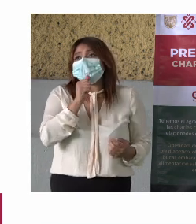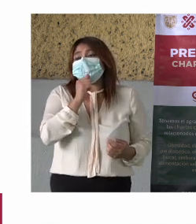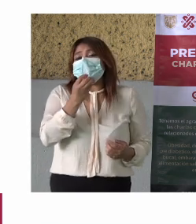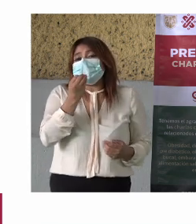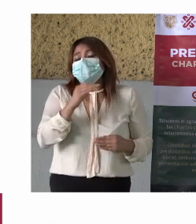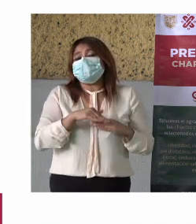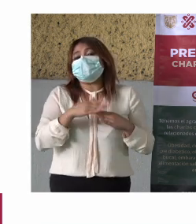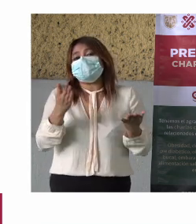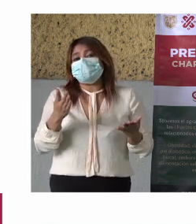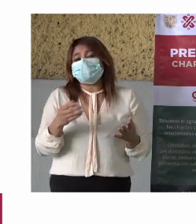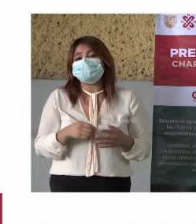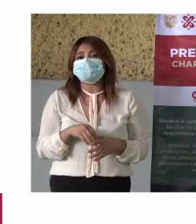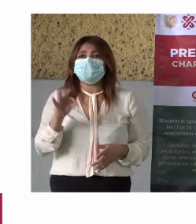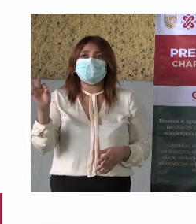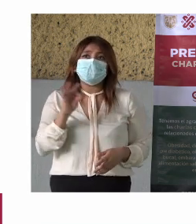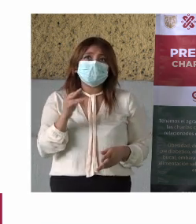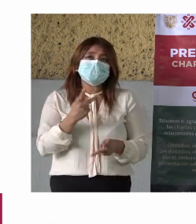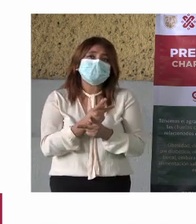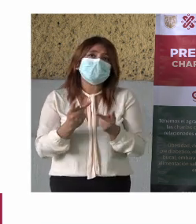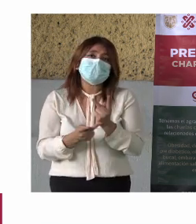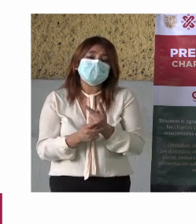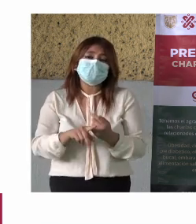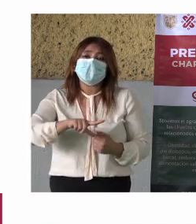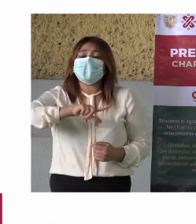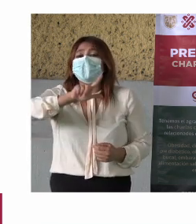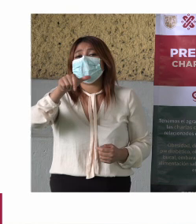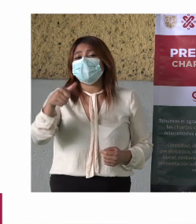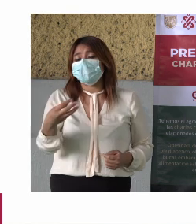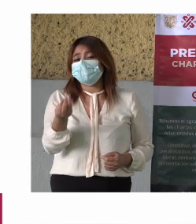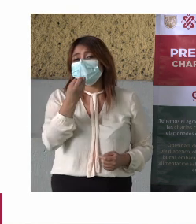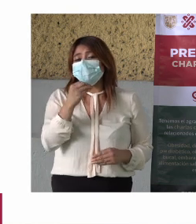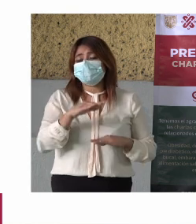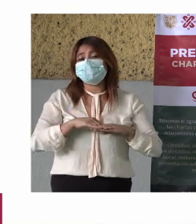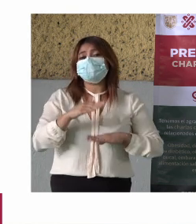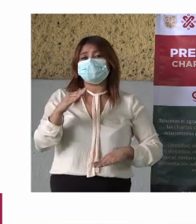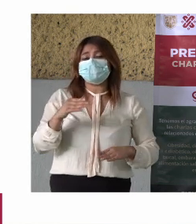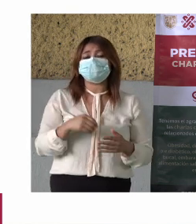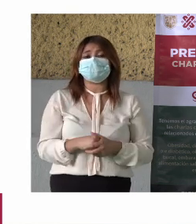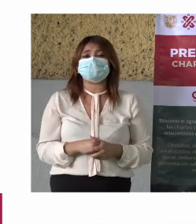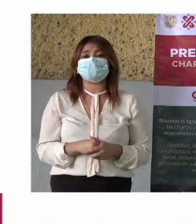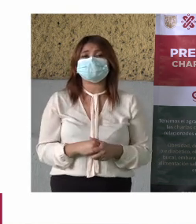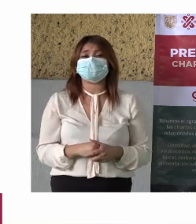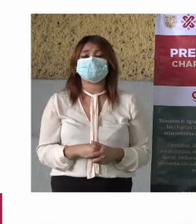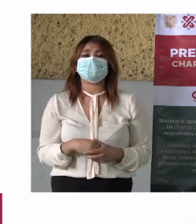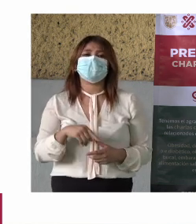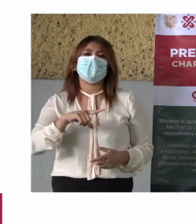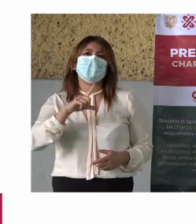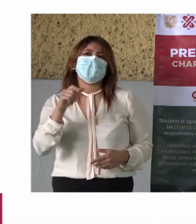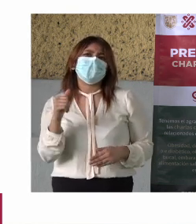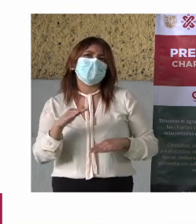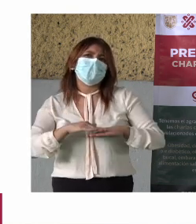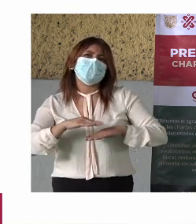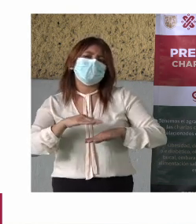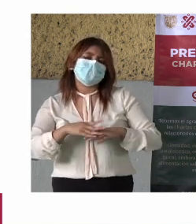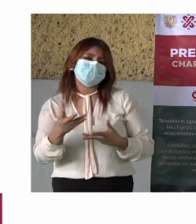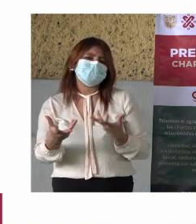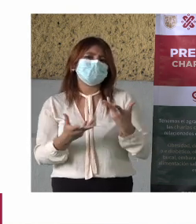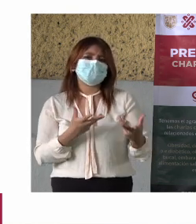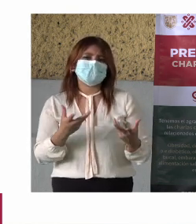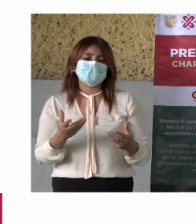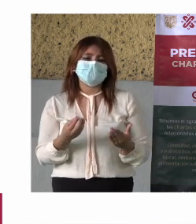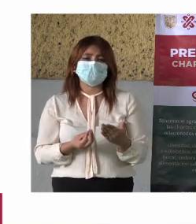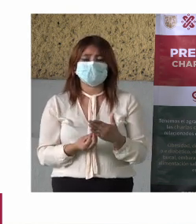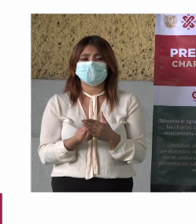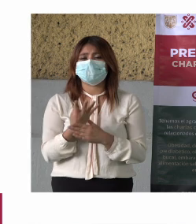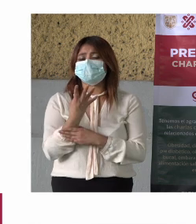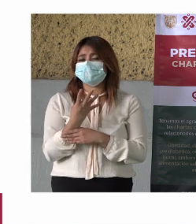preparada para la siguiente comida que vaya a tener. Y ya de manera crónica estimula la proliferación de nuevas células del